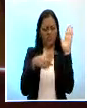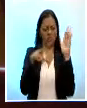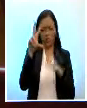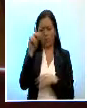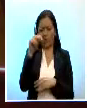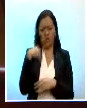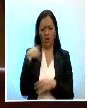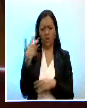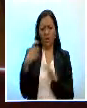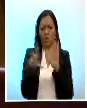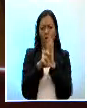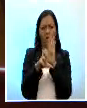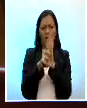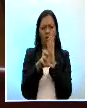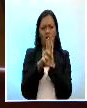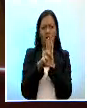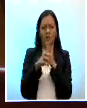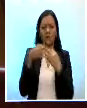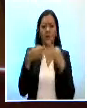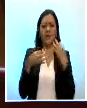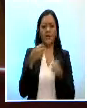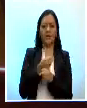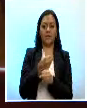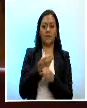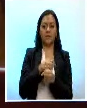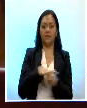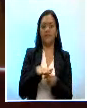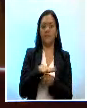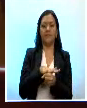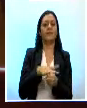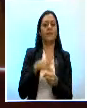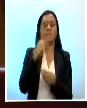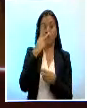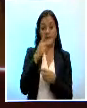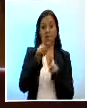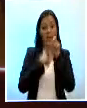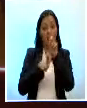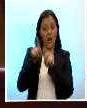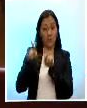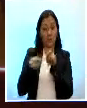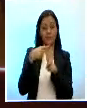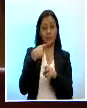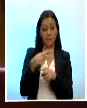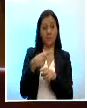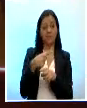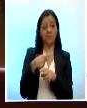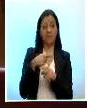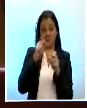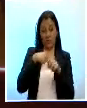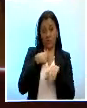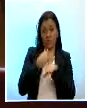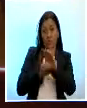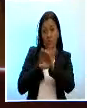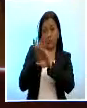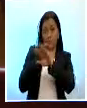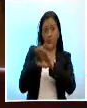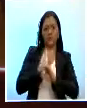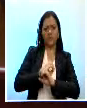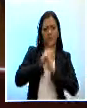de la Ley de la Justicia Laboral. En ese sentido, nosotros hemos planteado nuestros